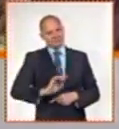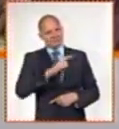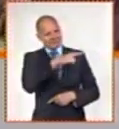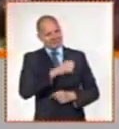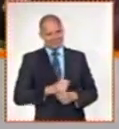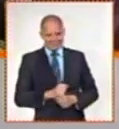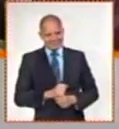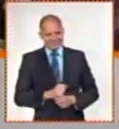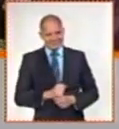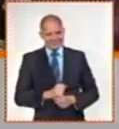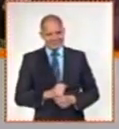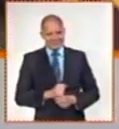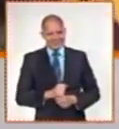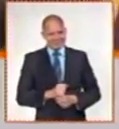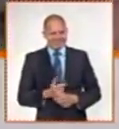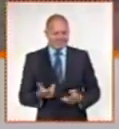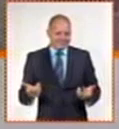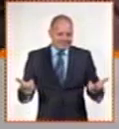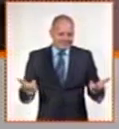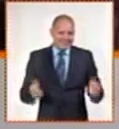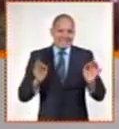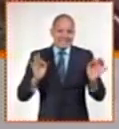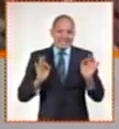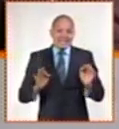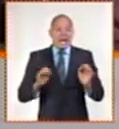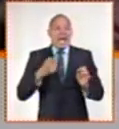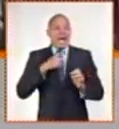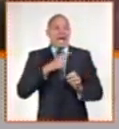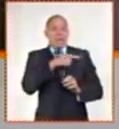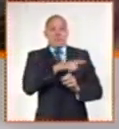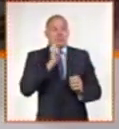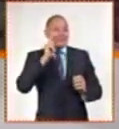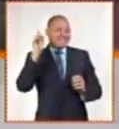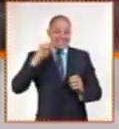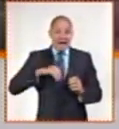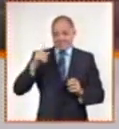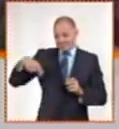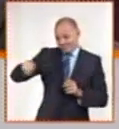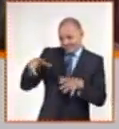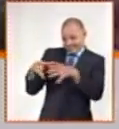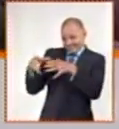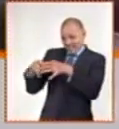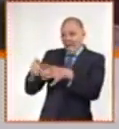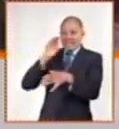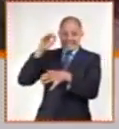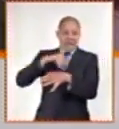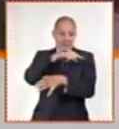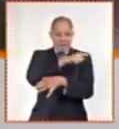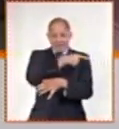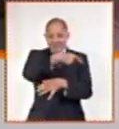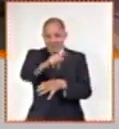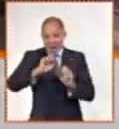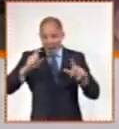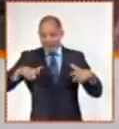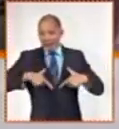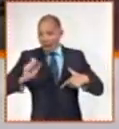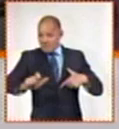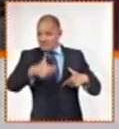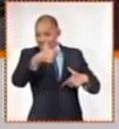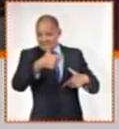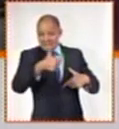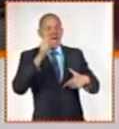a importantes sectores de el peronismo, pero también de la izquierda en ese país. Y es una pieza clave